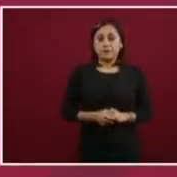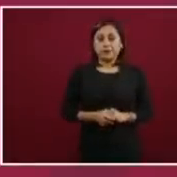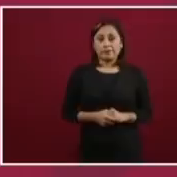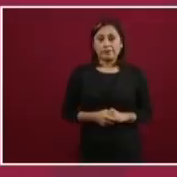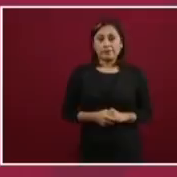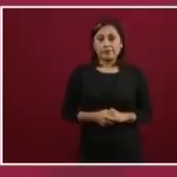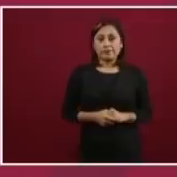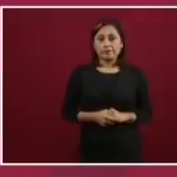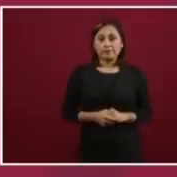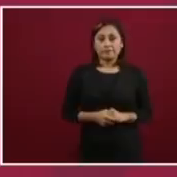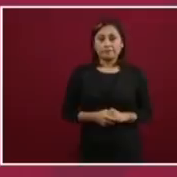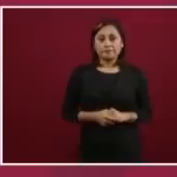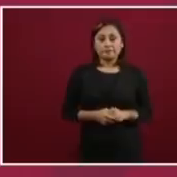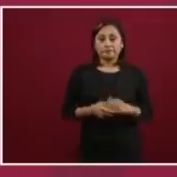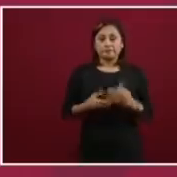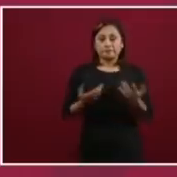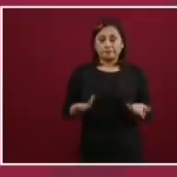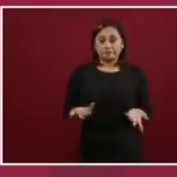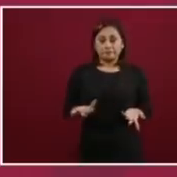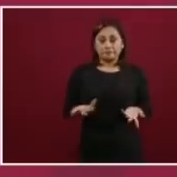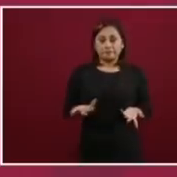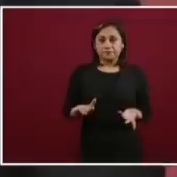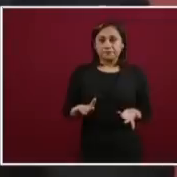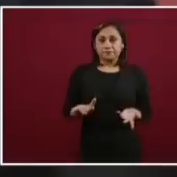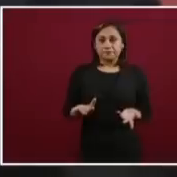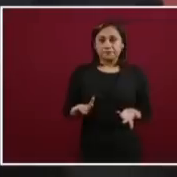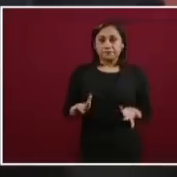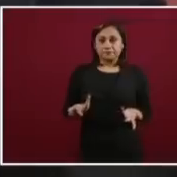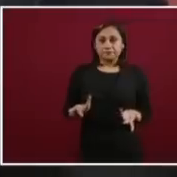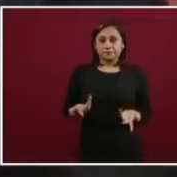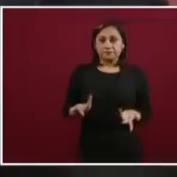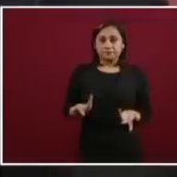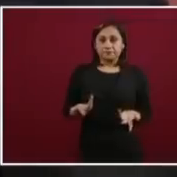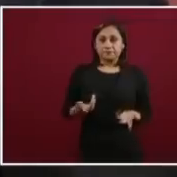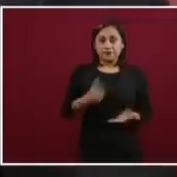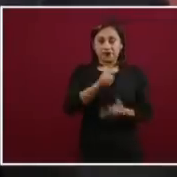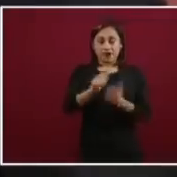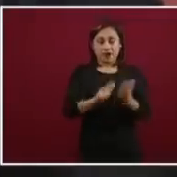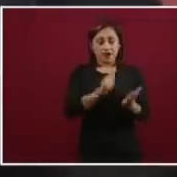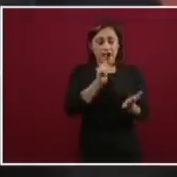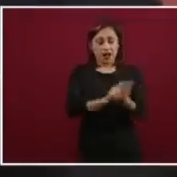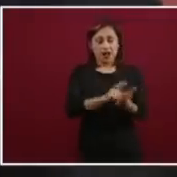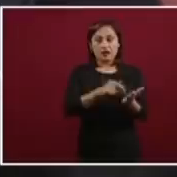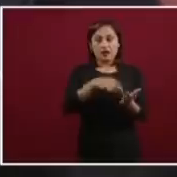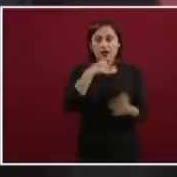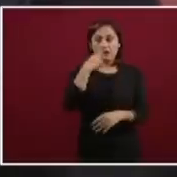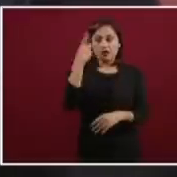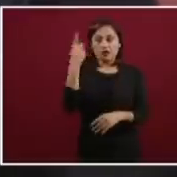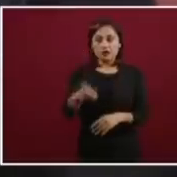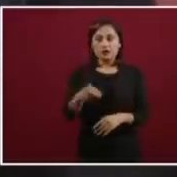bueno sí hasta por ley creo que cada 20 minutos tiene que haber comerciales